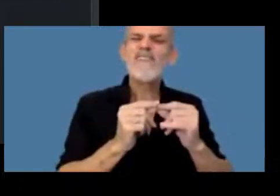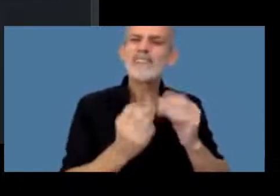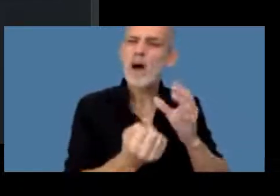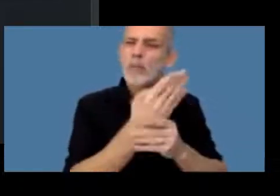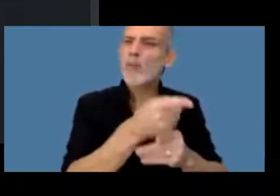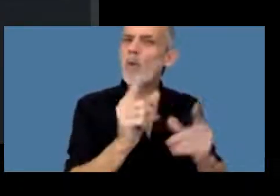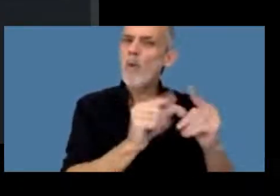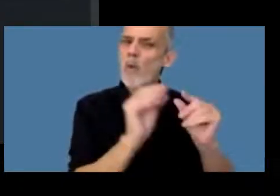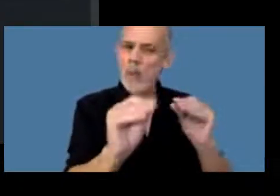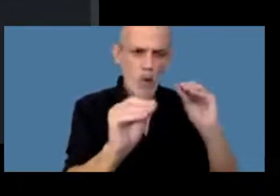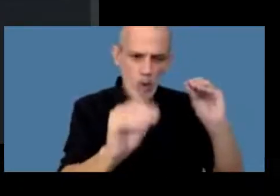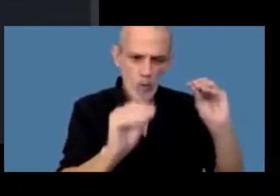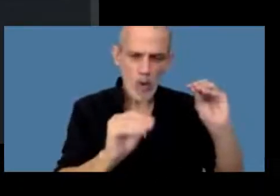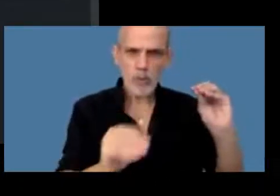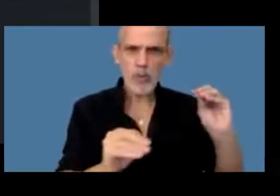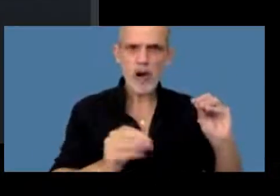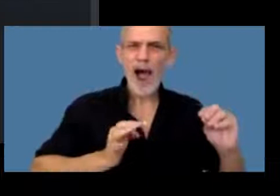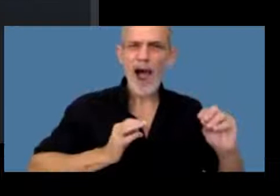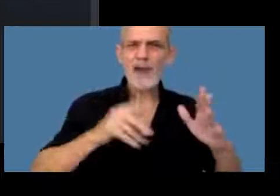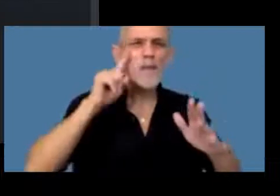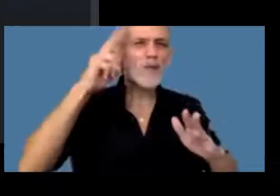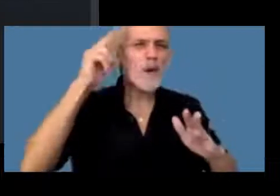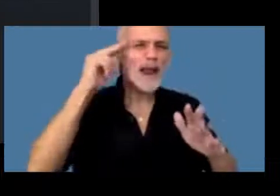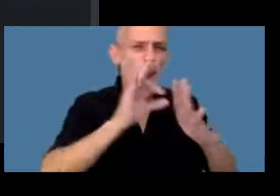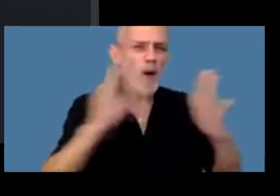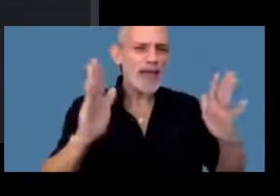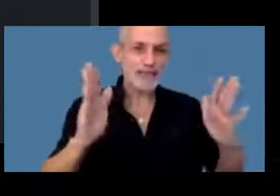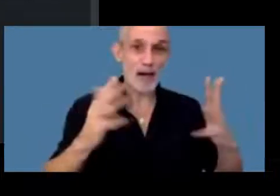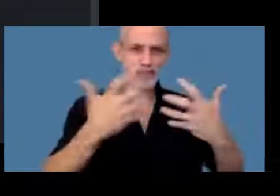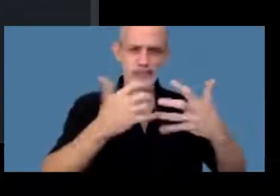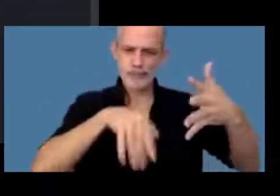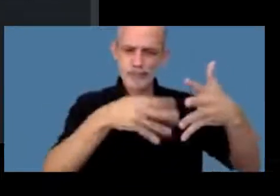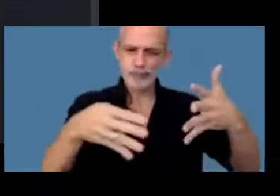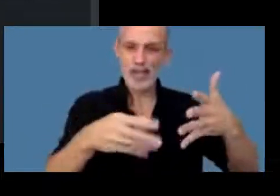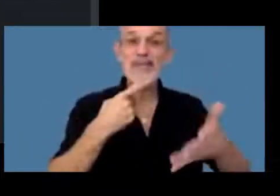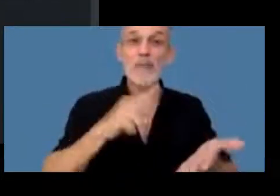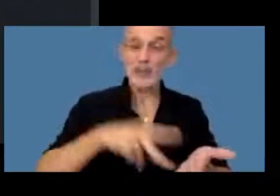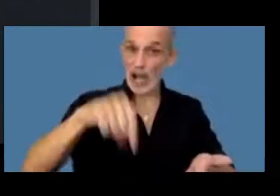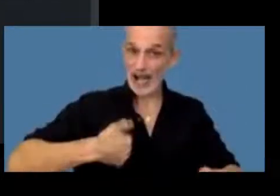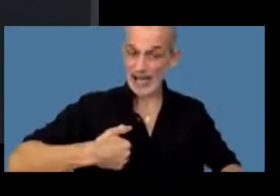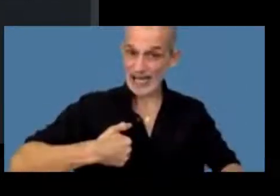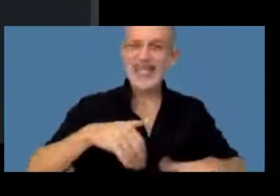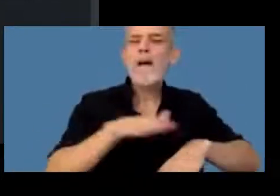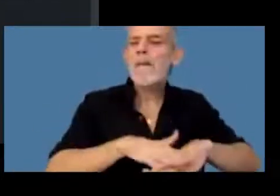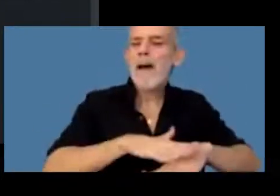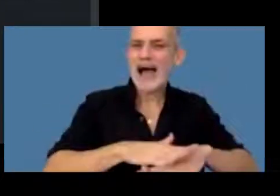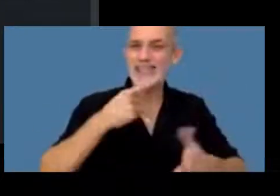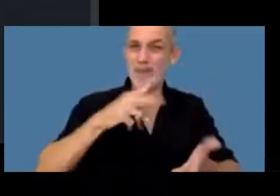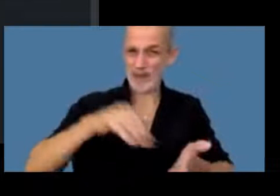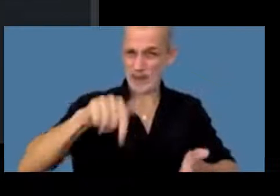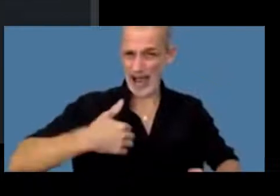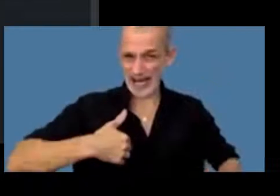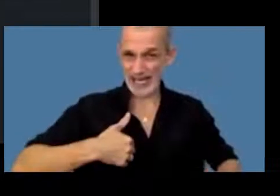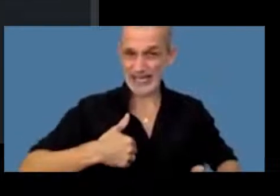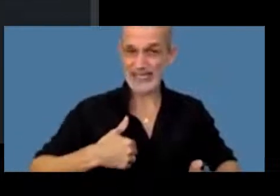vamos a ver que todo fue creado en la década del 90. La matriz tributaria nuestra, la base de nuestros impuestos, es todo de los